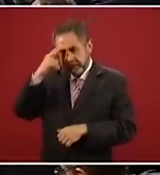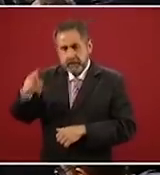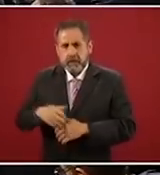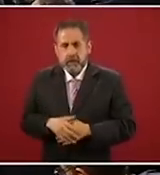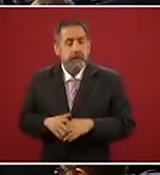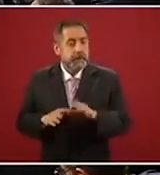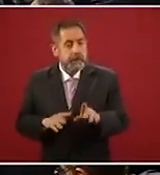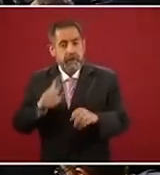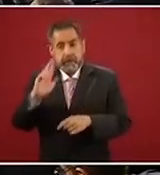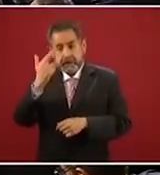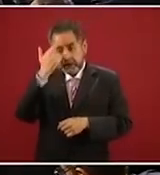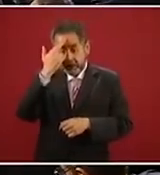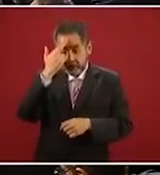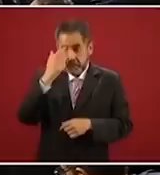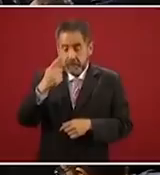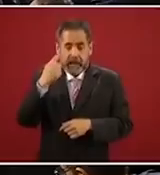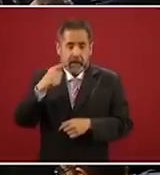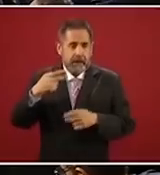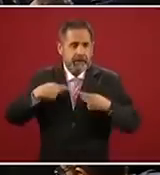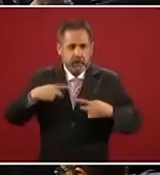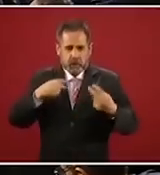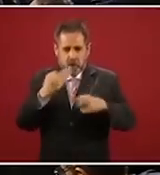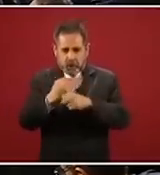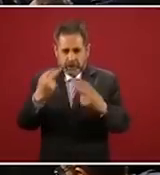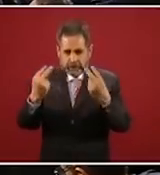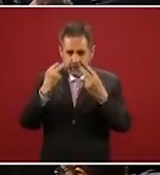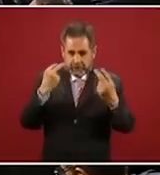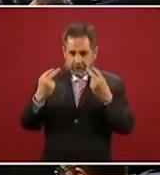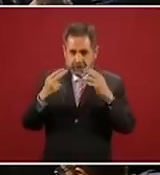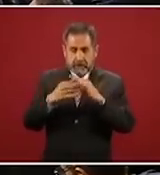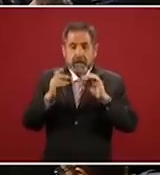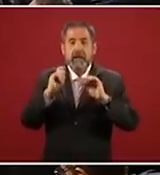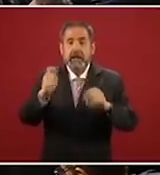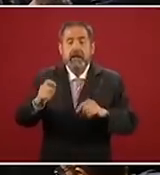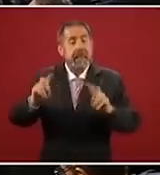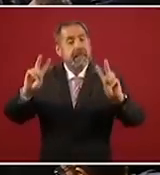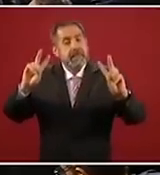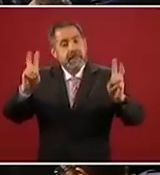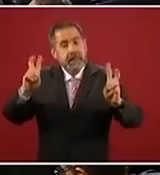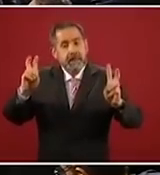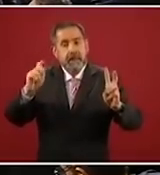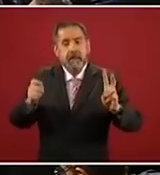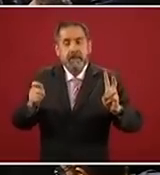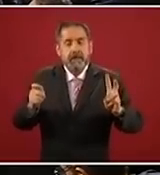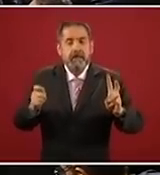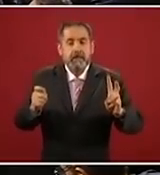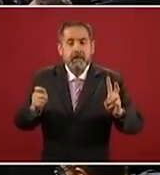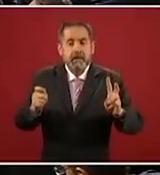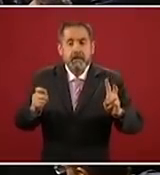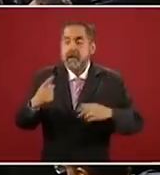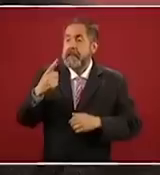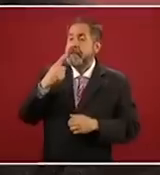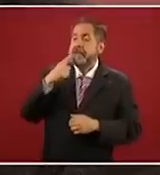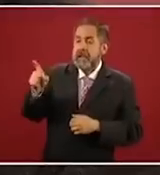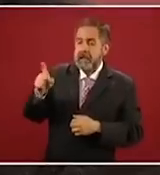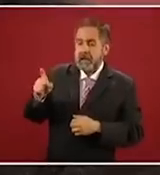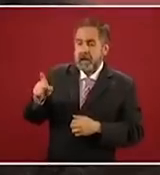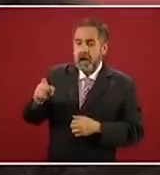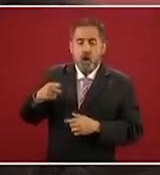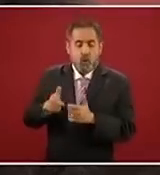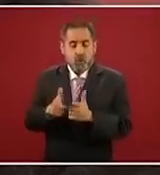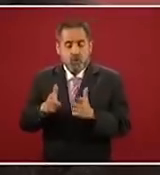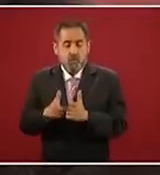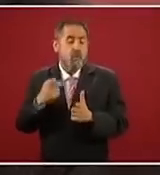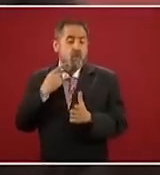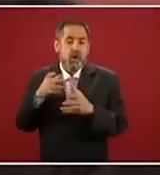que recordar, para que la gente que nos está viendo, que se trata de un tema que una queja que hubo de un partido